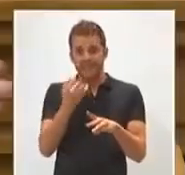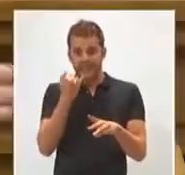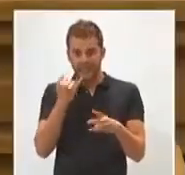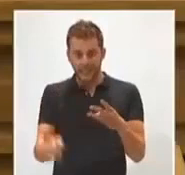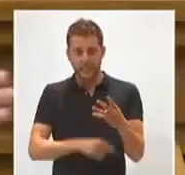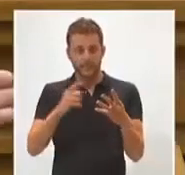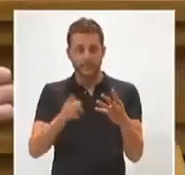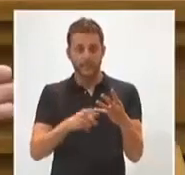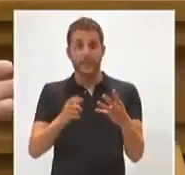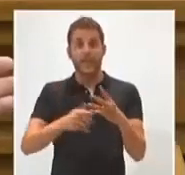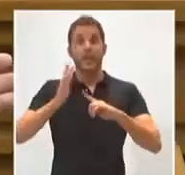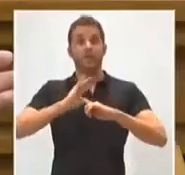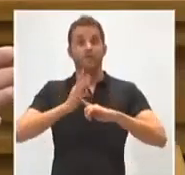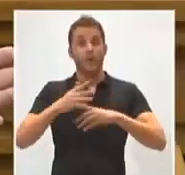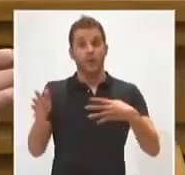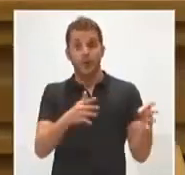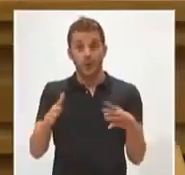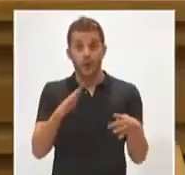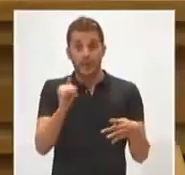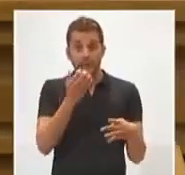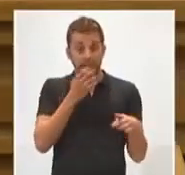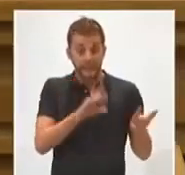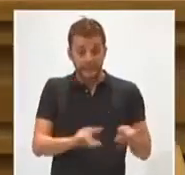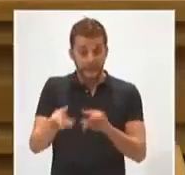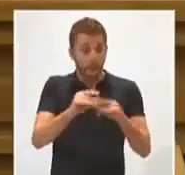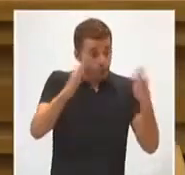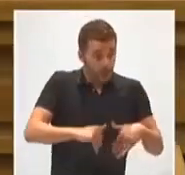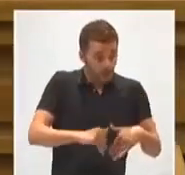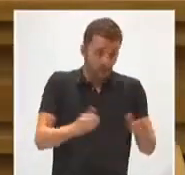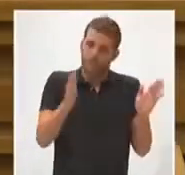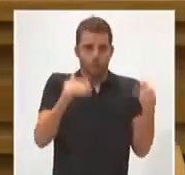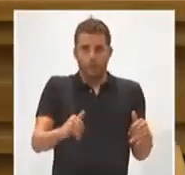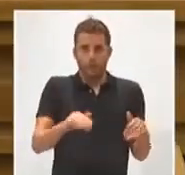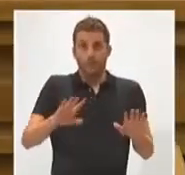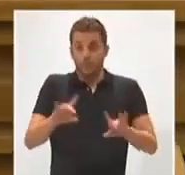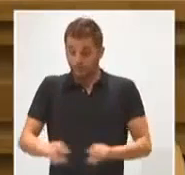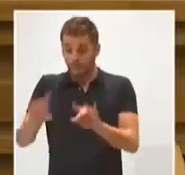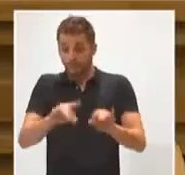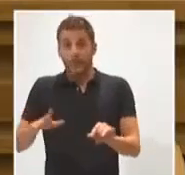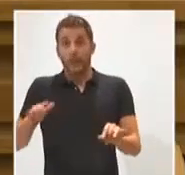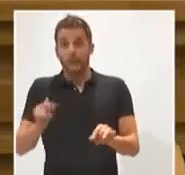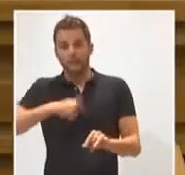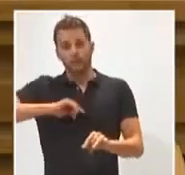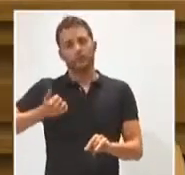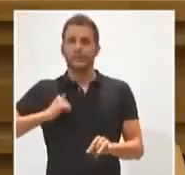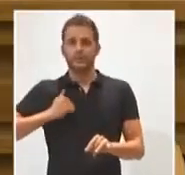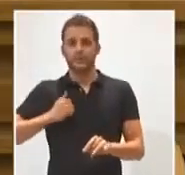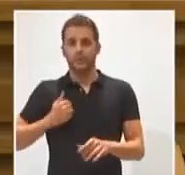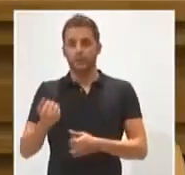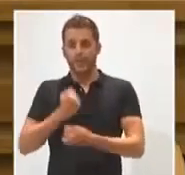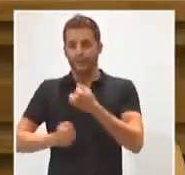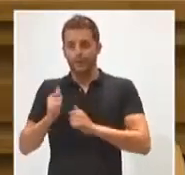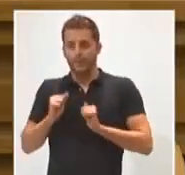donde no hay sitio no hay sitio nosotros el terreno lo estamos aprovechando poniendo un pie en la economía nueva y además